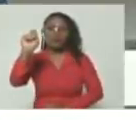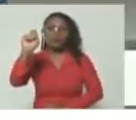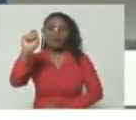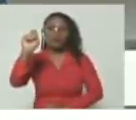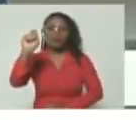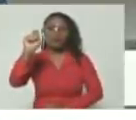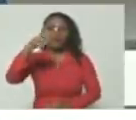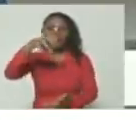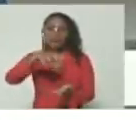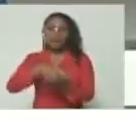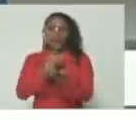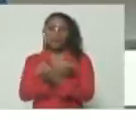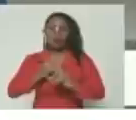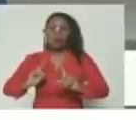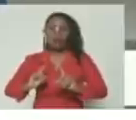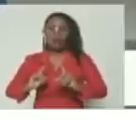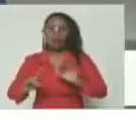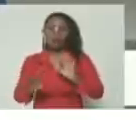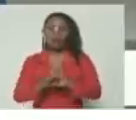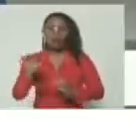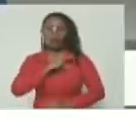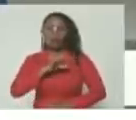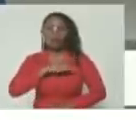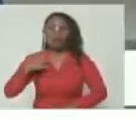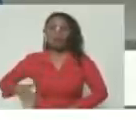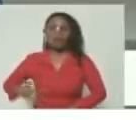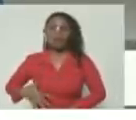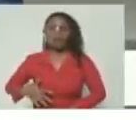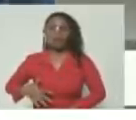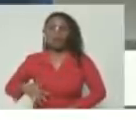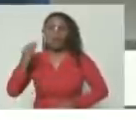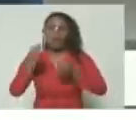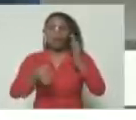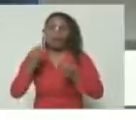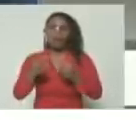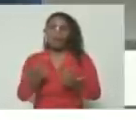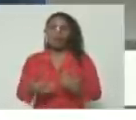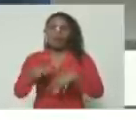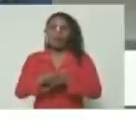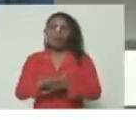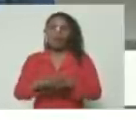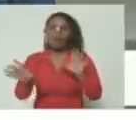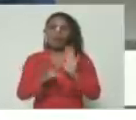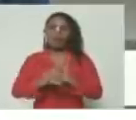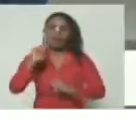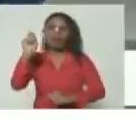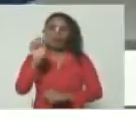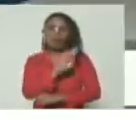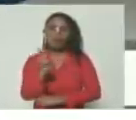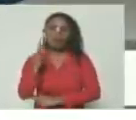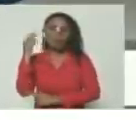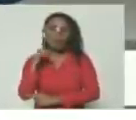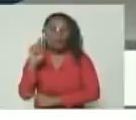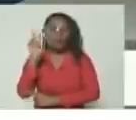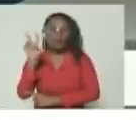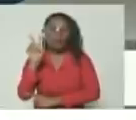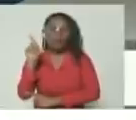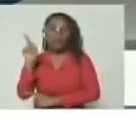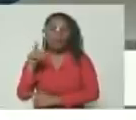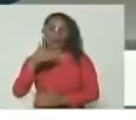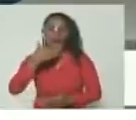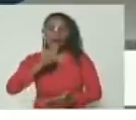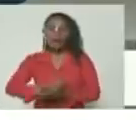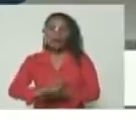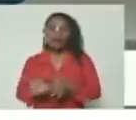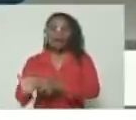Un Estado democrático, social, de derecho, de justicia, de inclusión. La Constitución de la República Bolivariana de Venezuela. Esta es la carta que nos une a